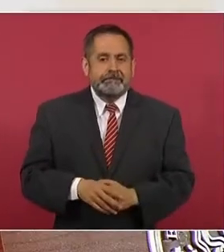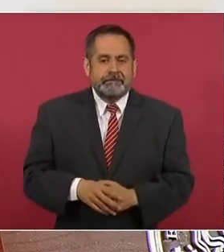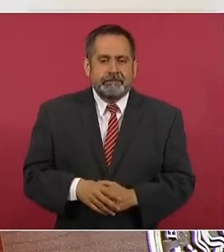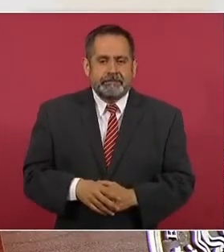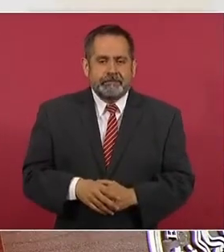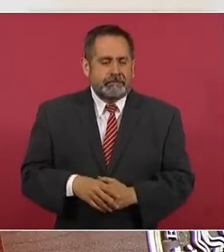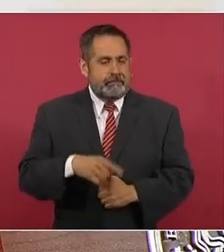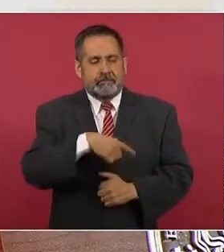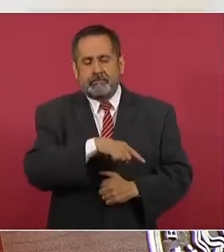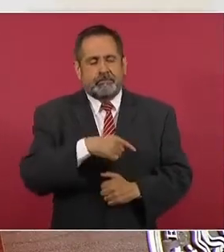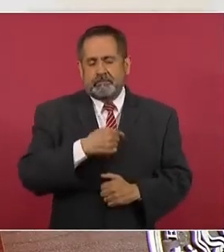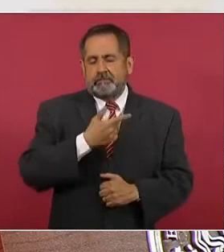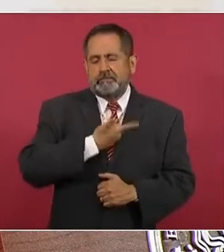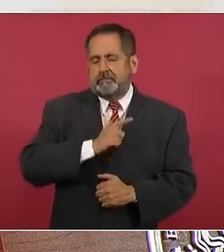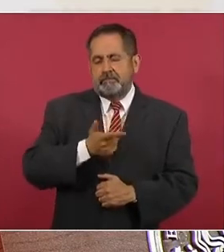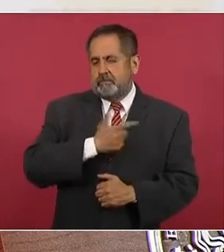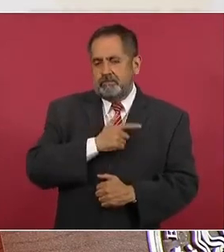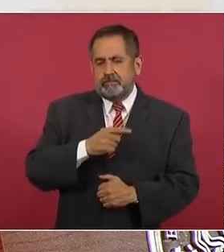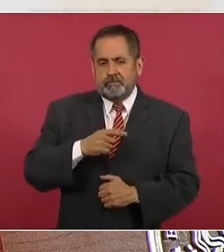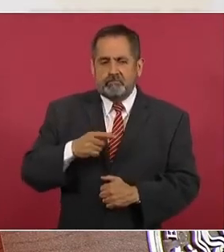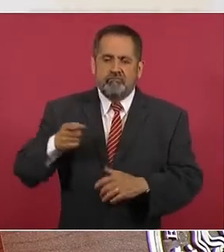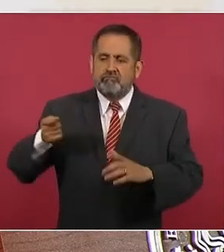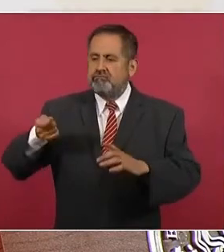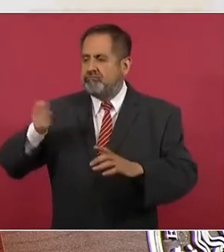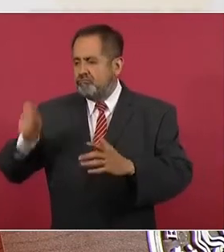no les gustó la decisión de la Corte,